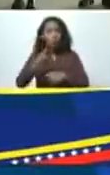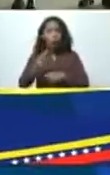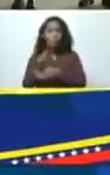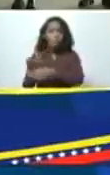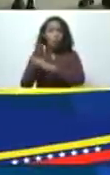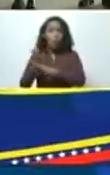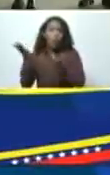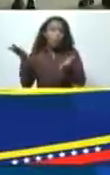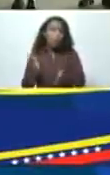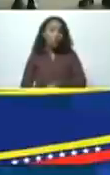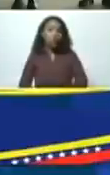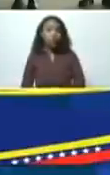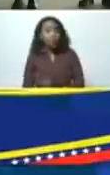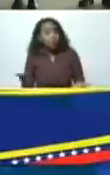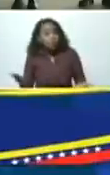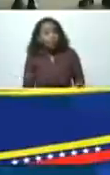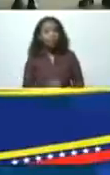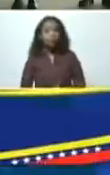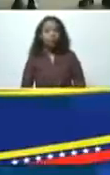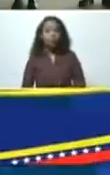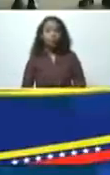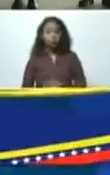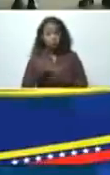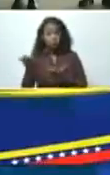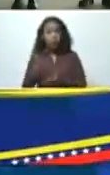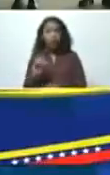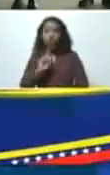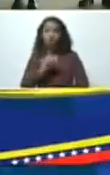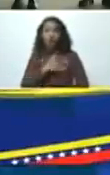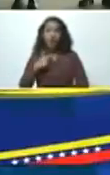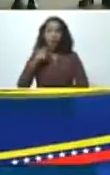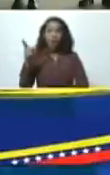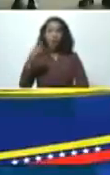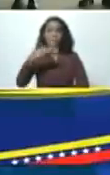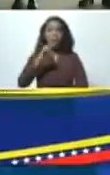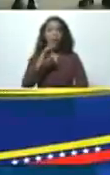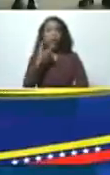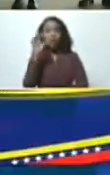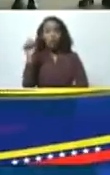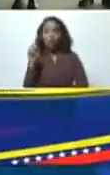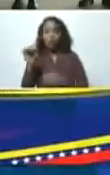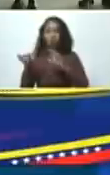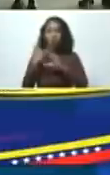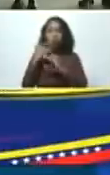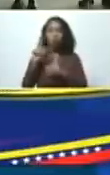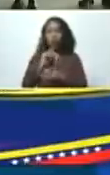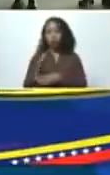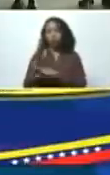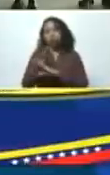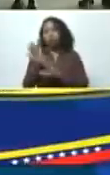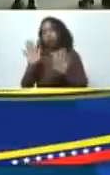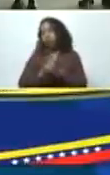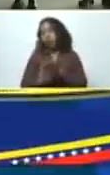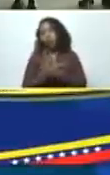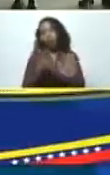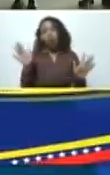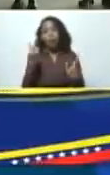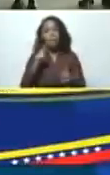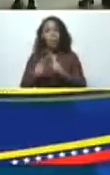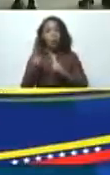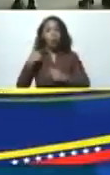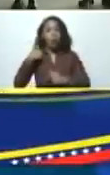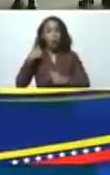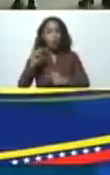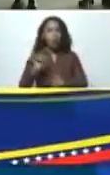bloquéalo. ¿Ah? ¿No es así? Yo no quiero que Pedrito tal me escriba, lo bloqueo, listo, pero si lo